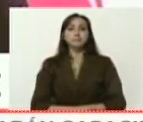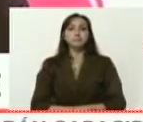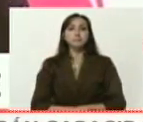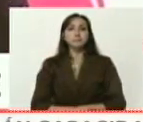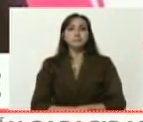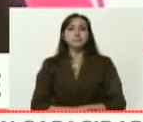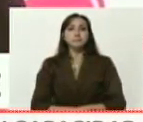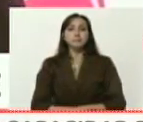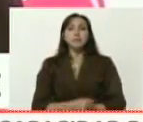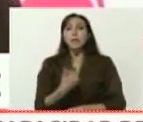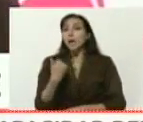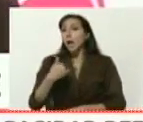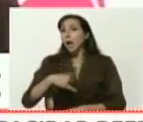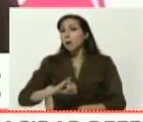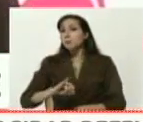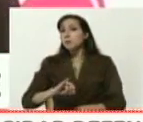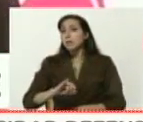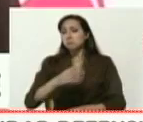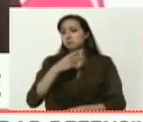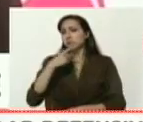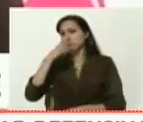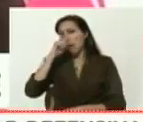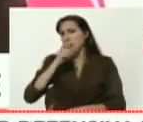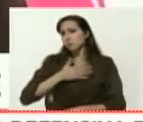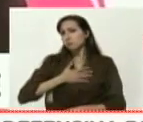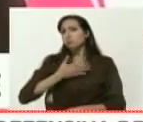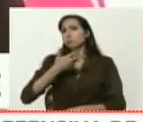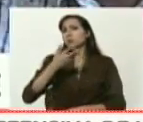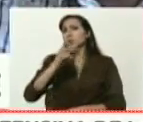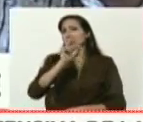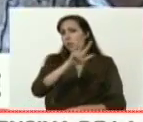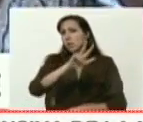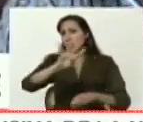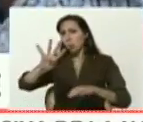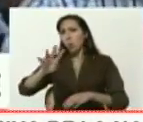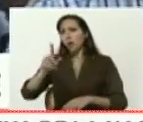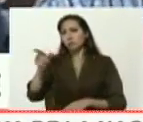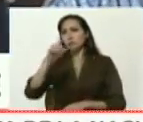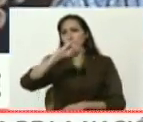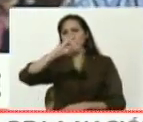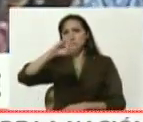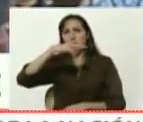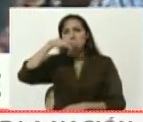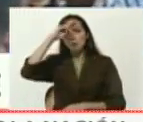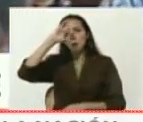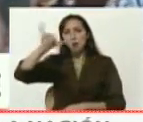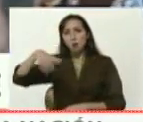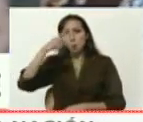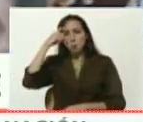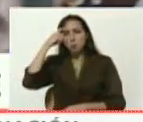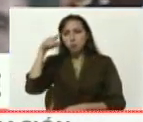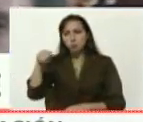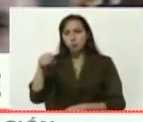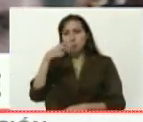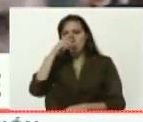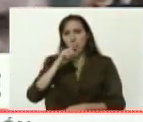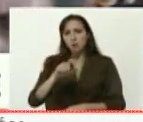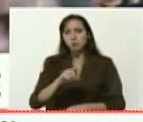con 34 años. Y miren qué coincidencia, ¿no? Hoy